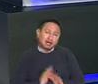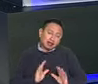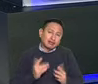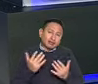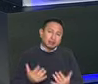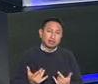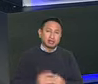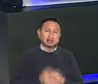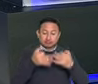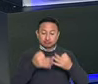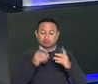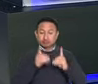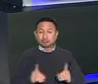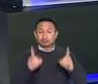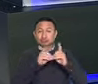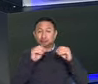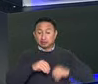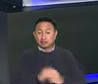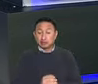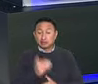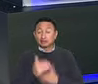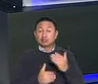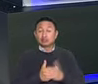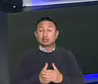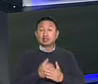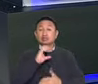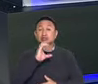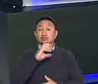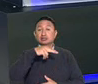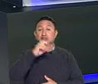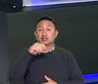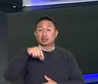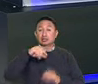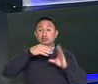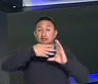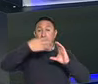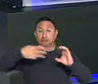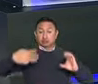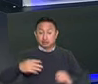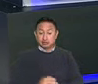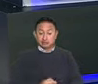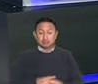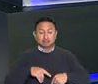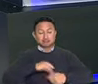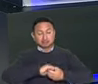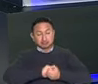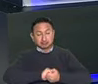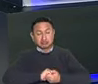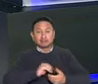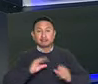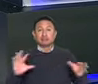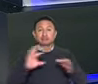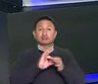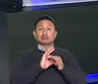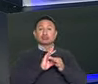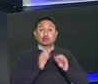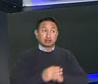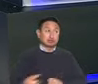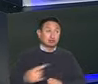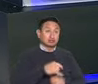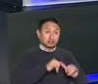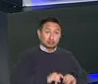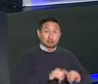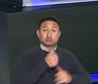resultados oficiales que lo hará en su momento el Consejo Nacional Electoral, pero también queremos saludar a nuestras compañeras que continúan en esta